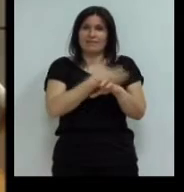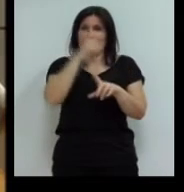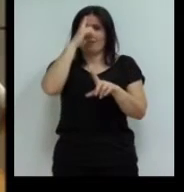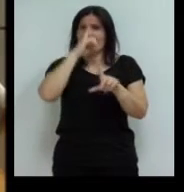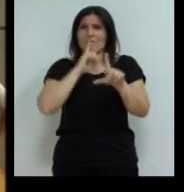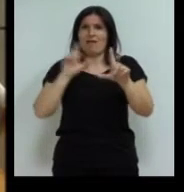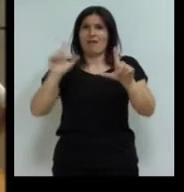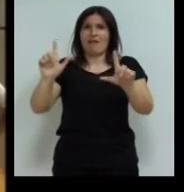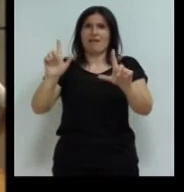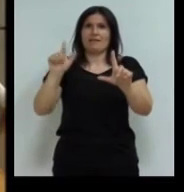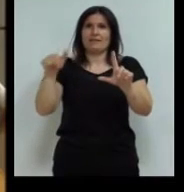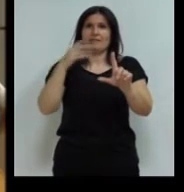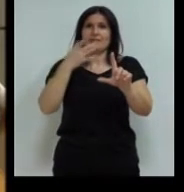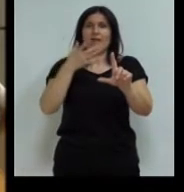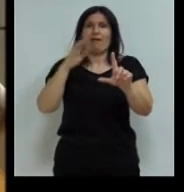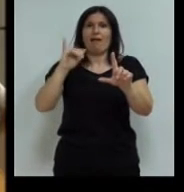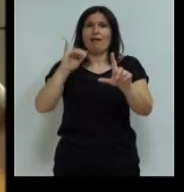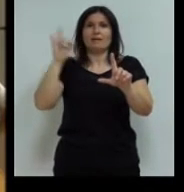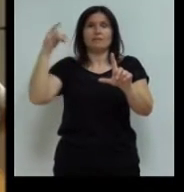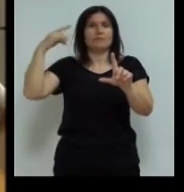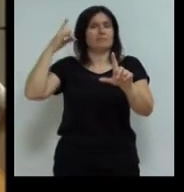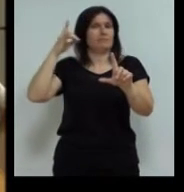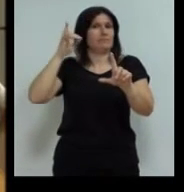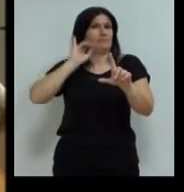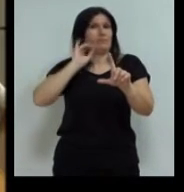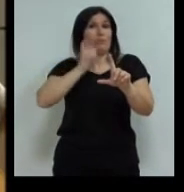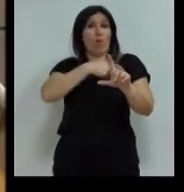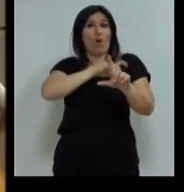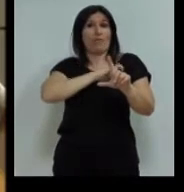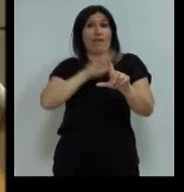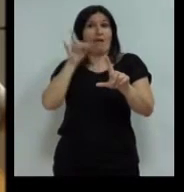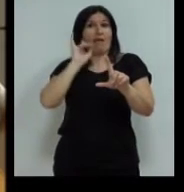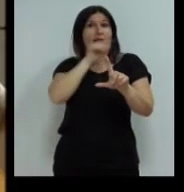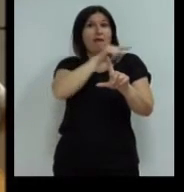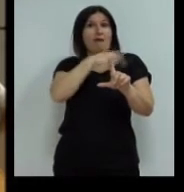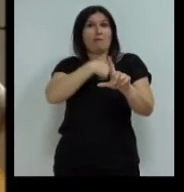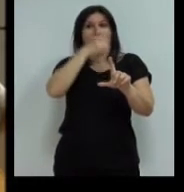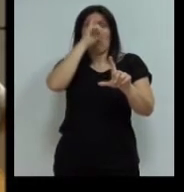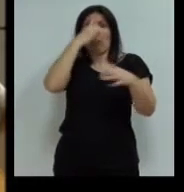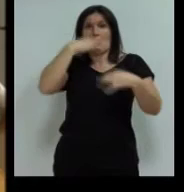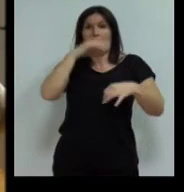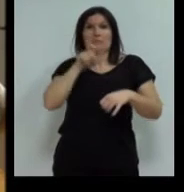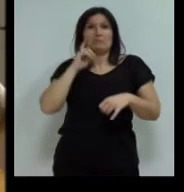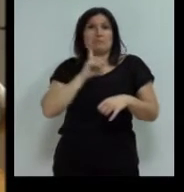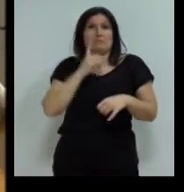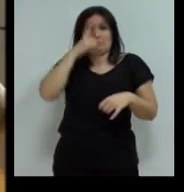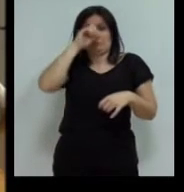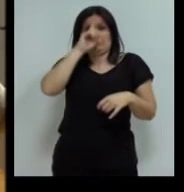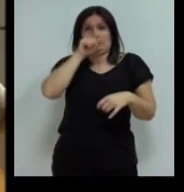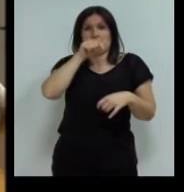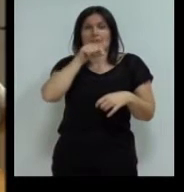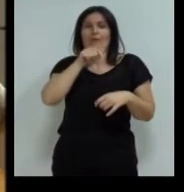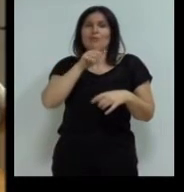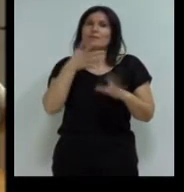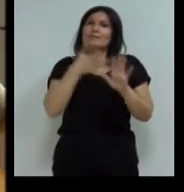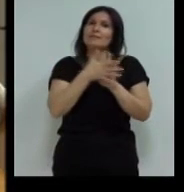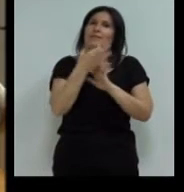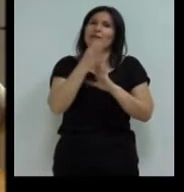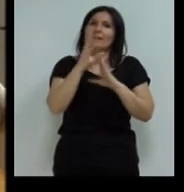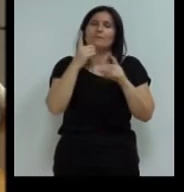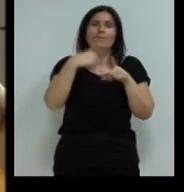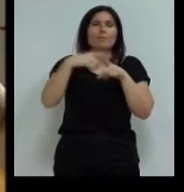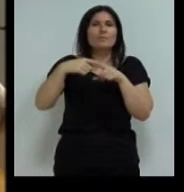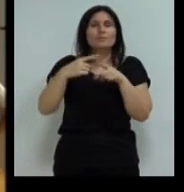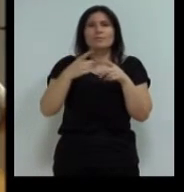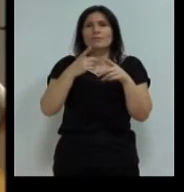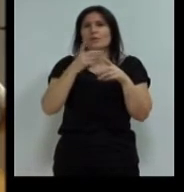que es la sirena de la policía, por lo tanto se la tienes que contar. Entonces hay datos evidentes que conforman la parte audiovisual, la